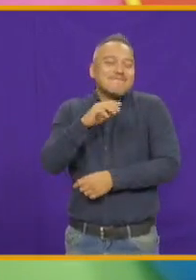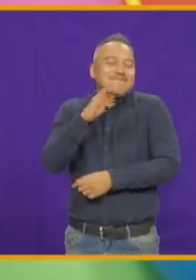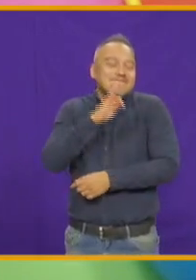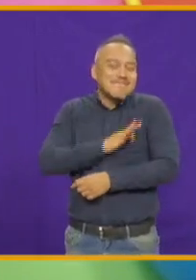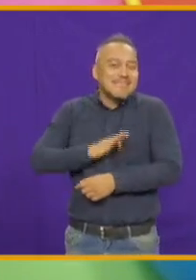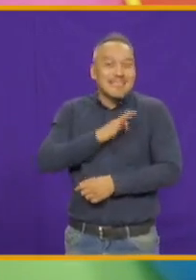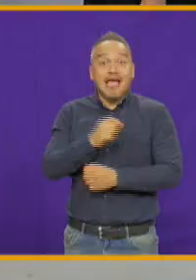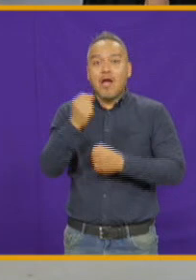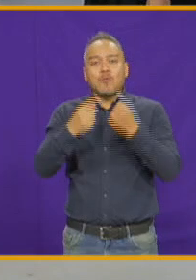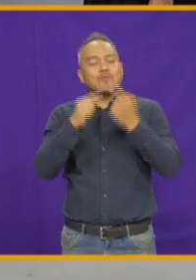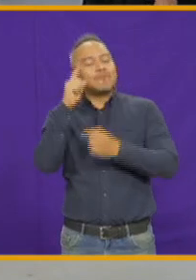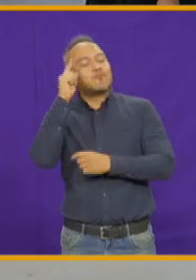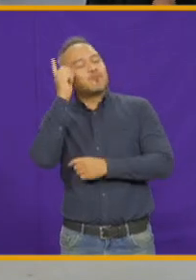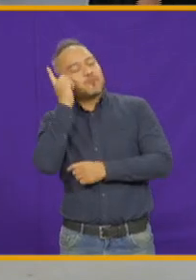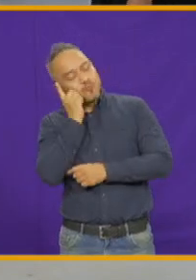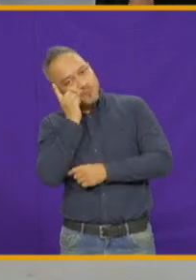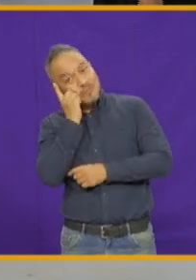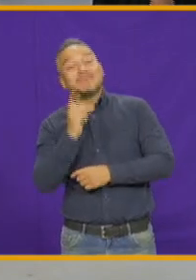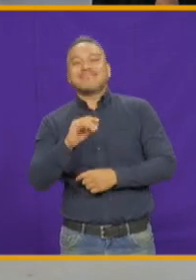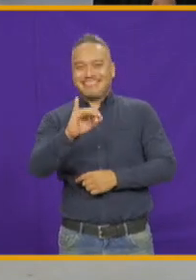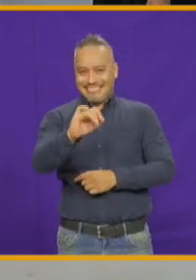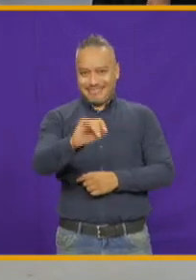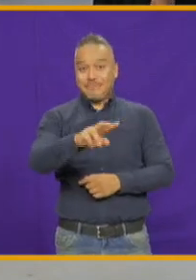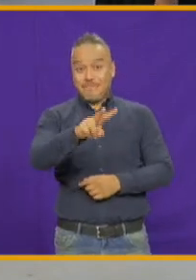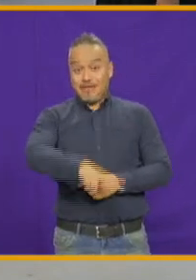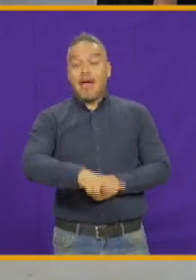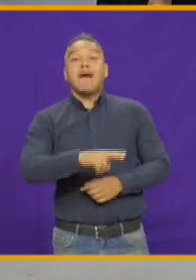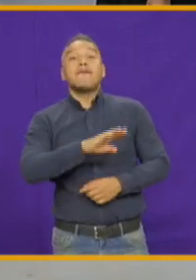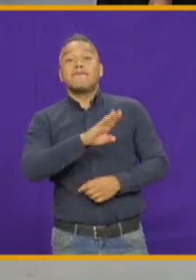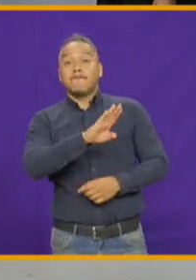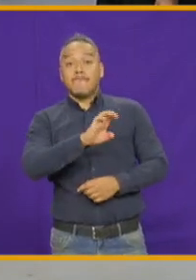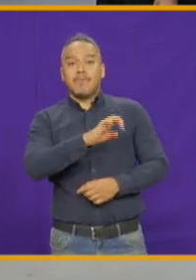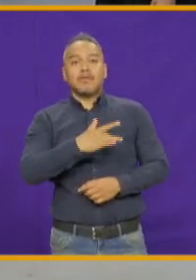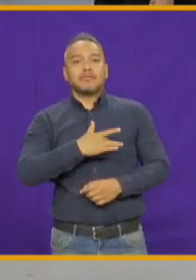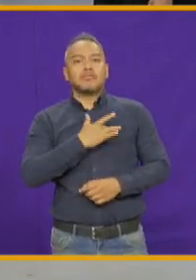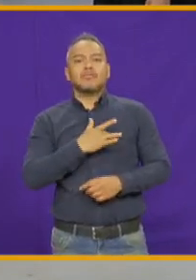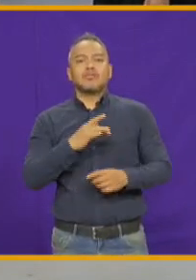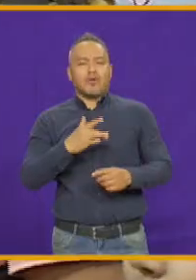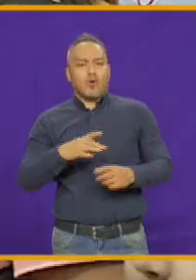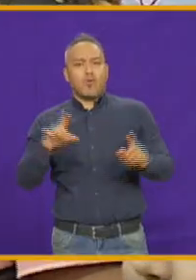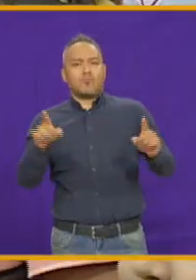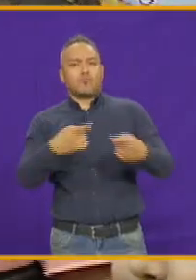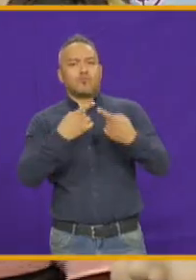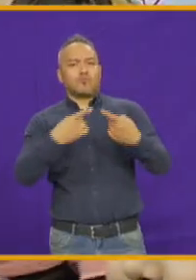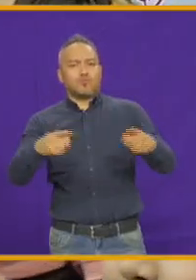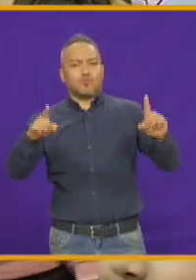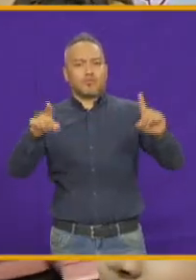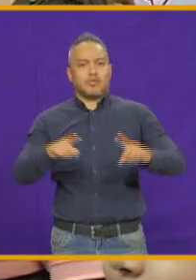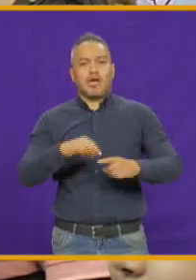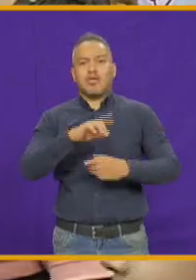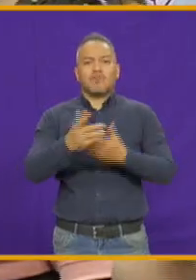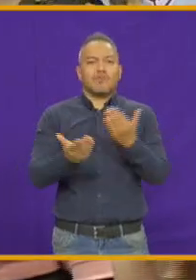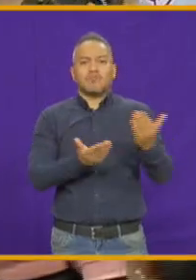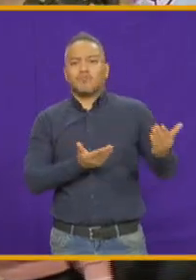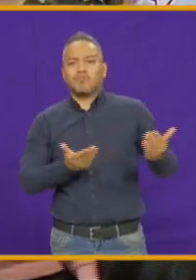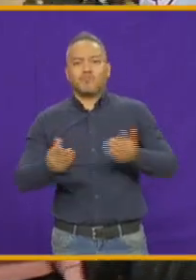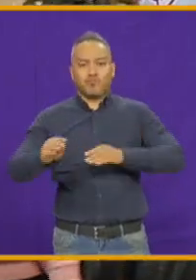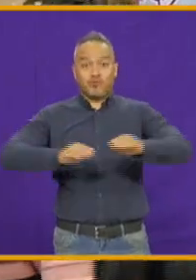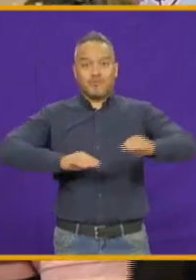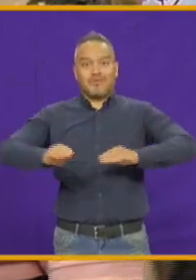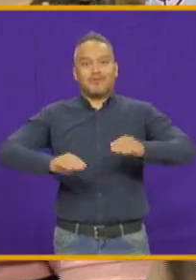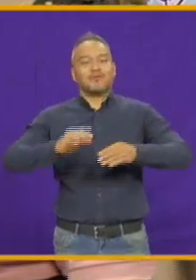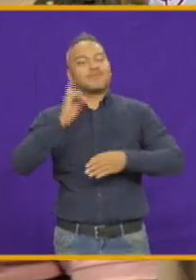Esto es lo que Suele suceder cuando escuchan música y sienten la mochila polvos de dormir quedan dormidos Ay qué hermosura y